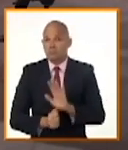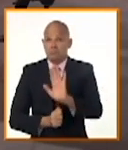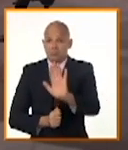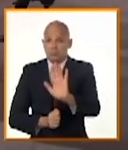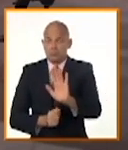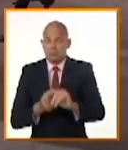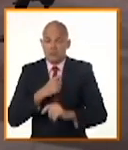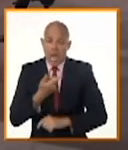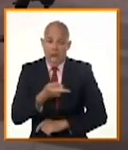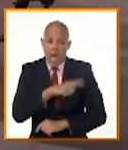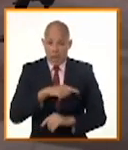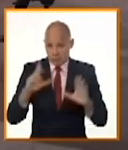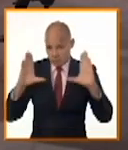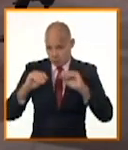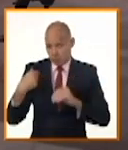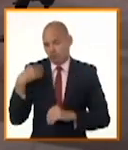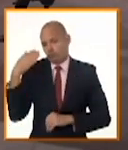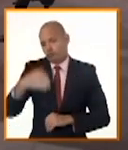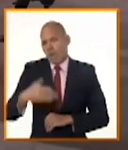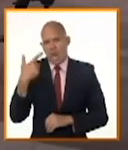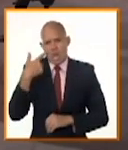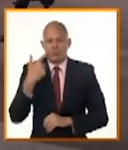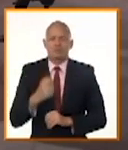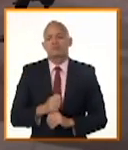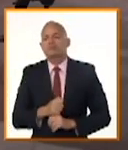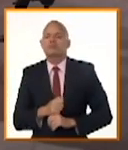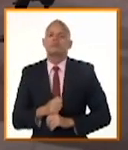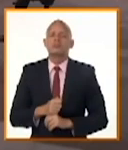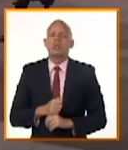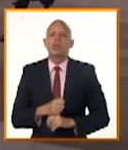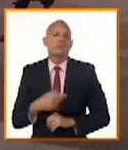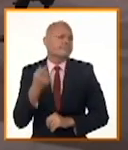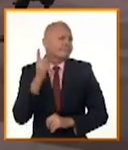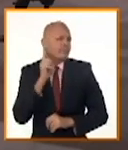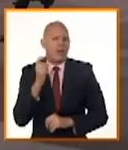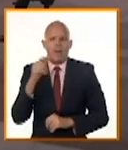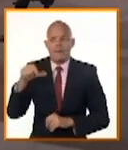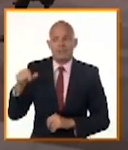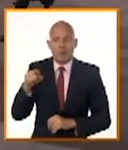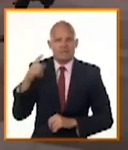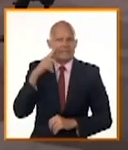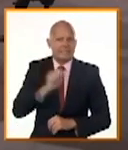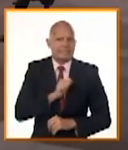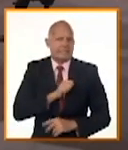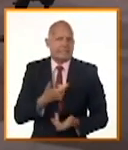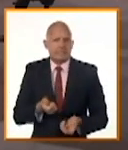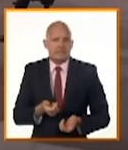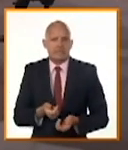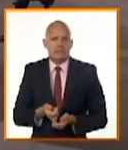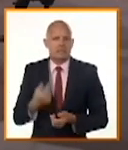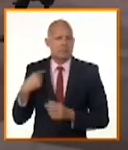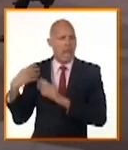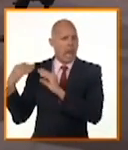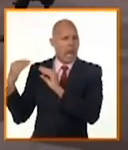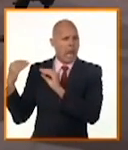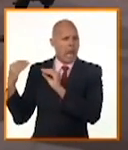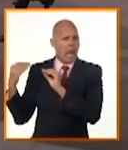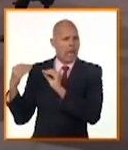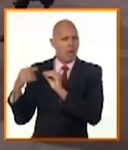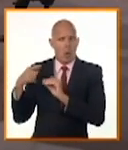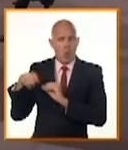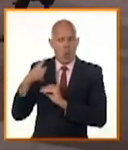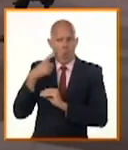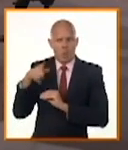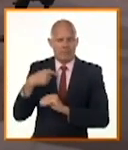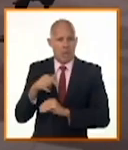escuché conversación de una persona con otra que la instrucción que tenían era sacar un millón de pesos en los cajeros estaba viendo por varios cajeros y además estaban esperando las